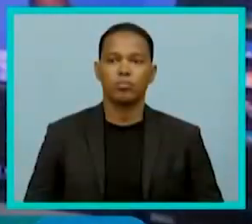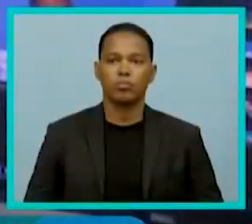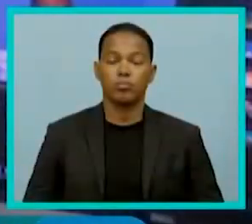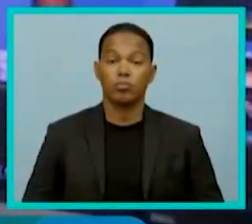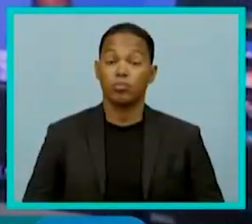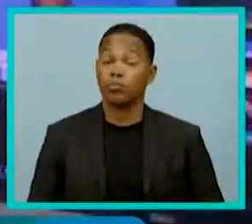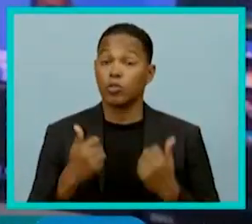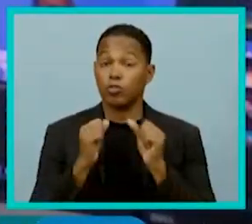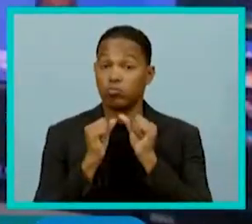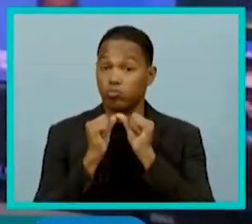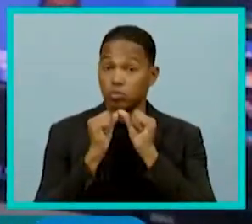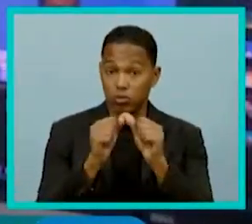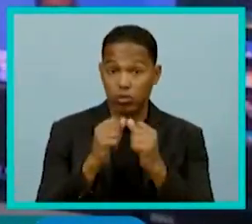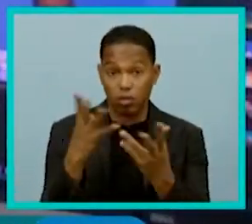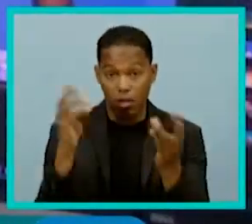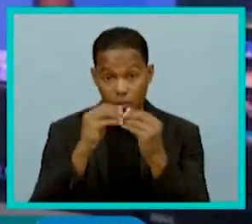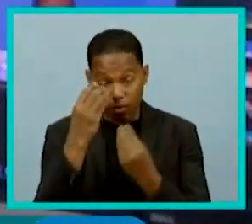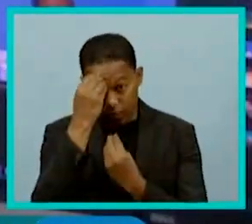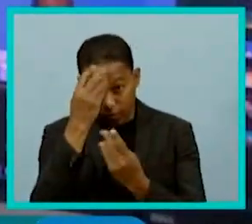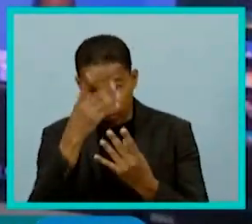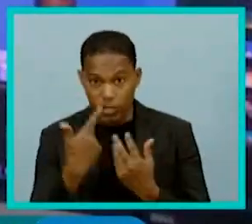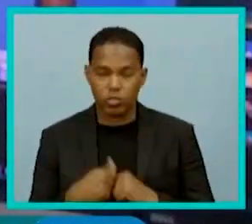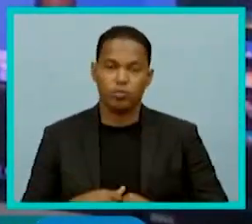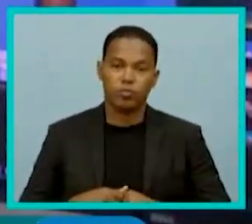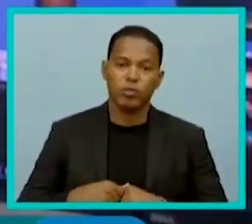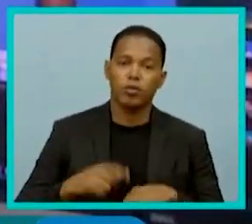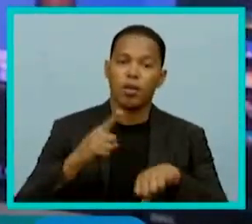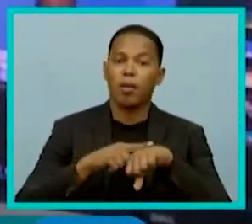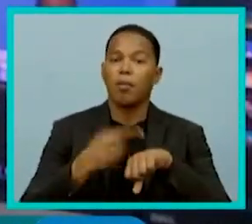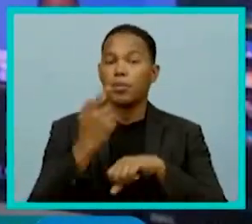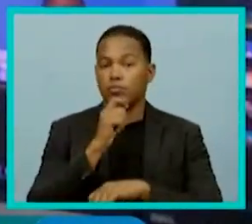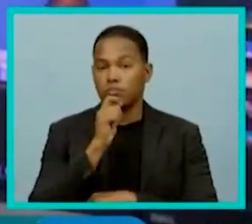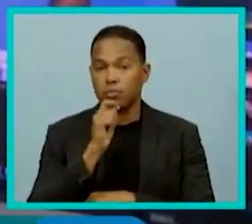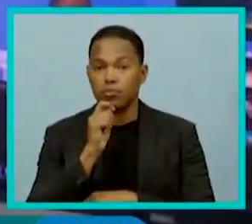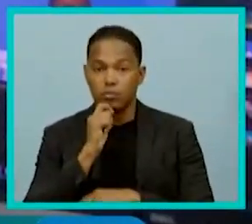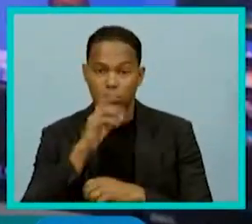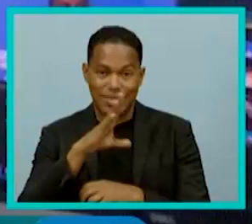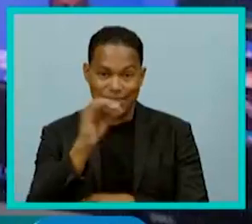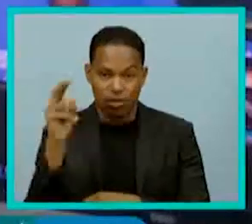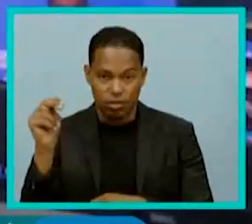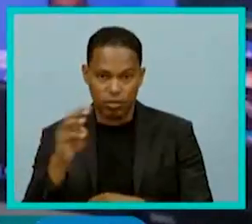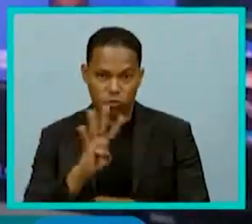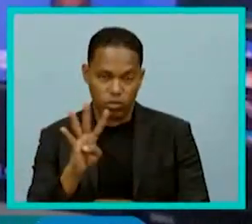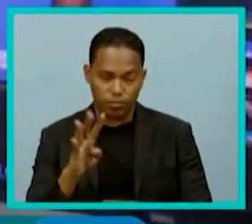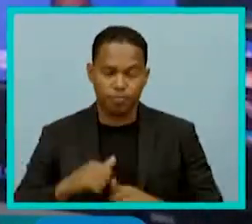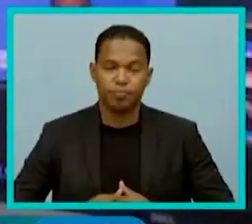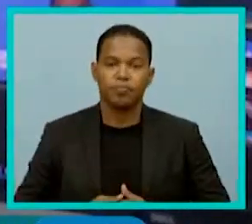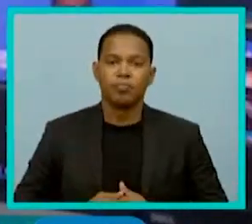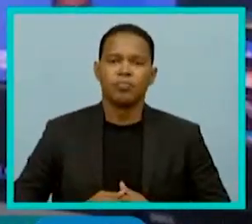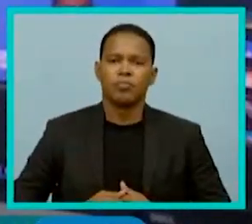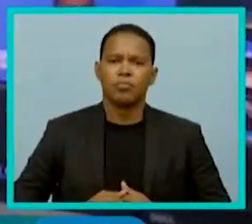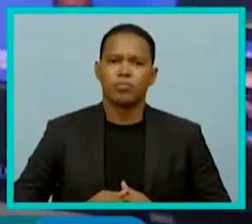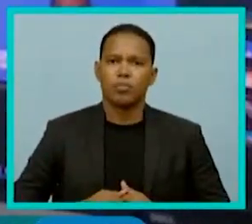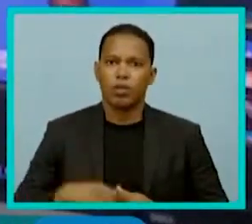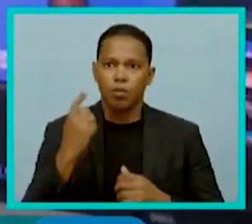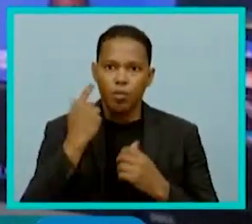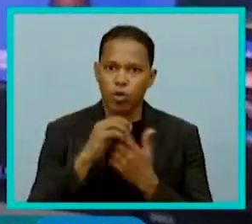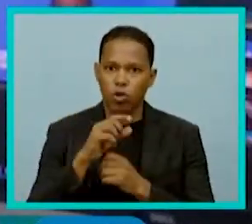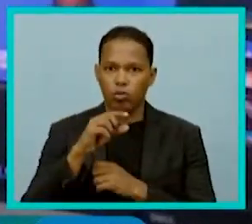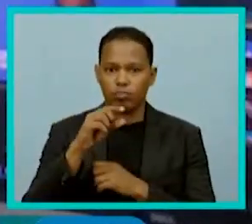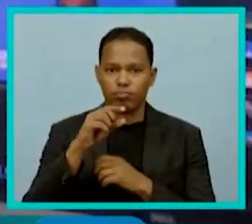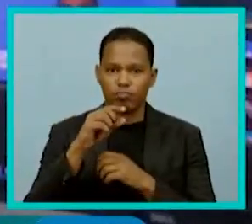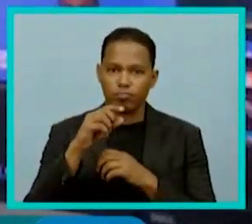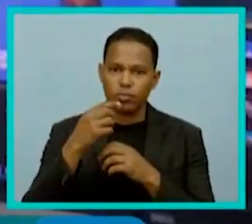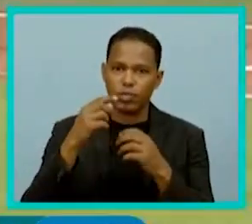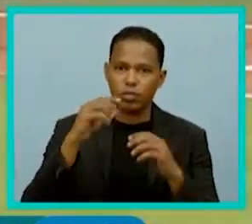bueno seguimos junto a ustedes con más informaciones acá en esta primera emisión de la central de noticias vamos con los gigantes del Cibao campeones